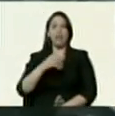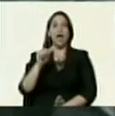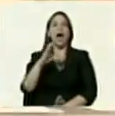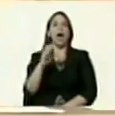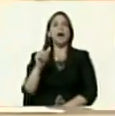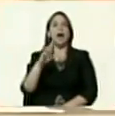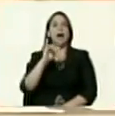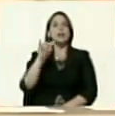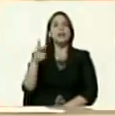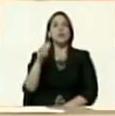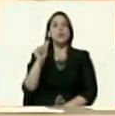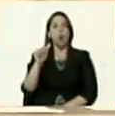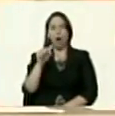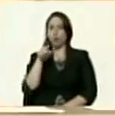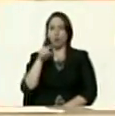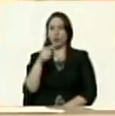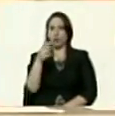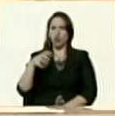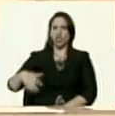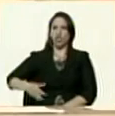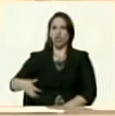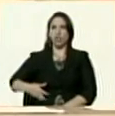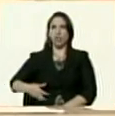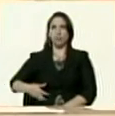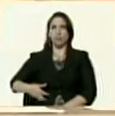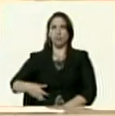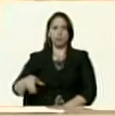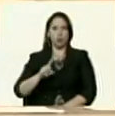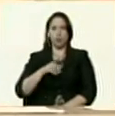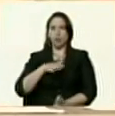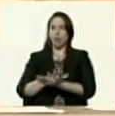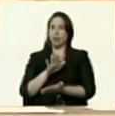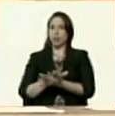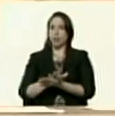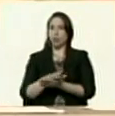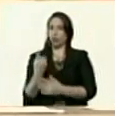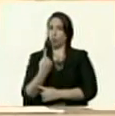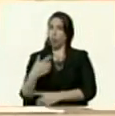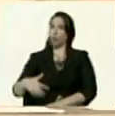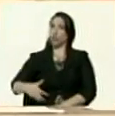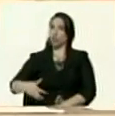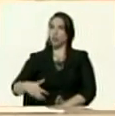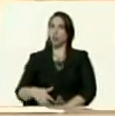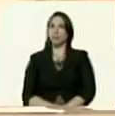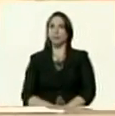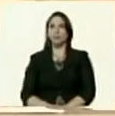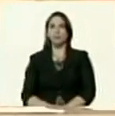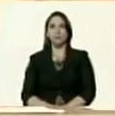Bueno, no, esto es un chiste. Alcalde de Acarigua, tranquilo, esto era un chiste.